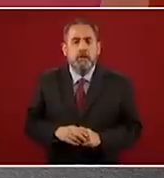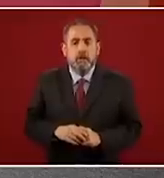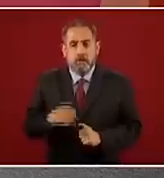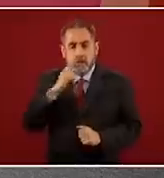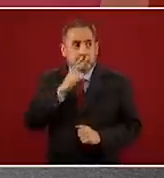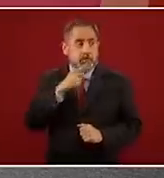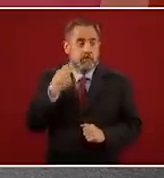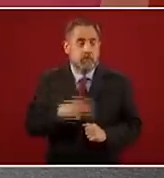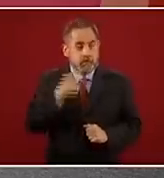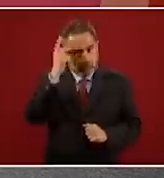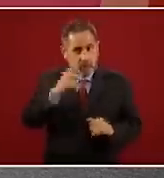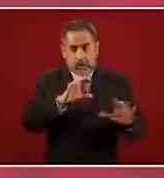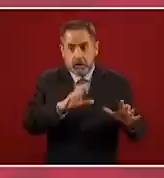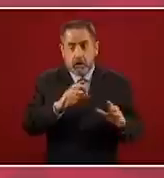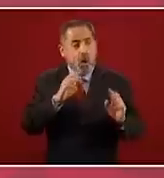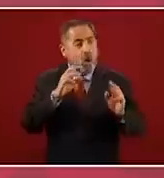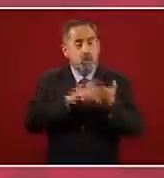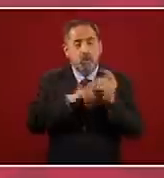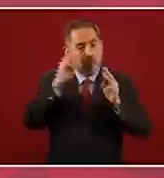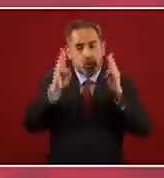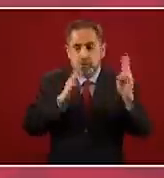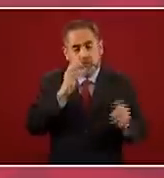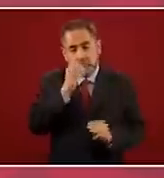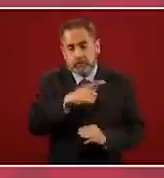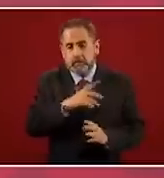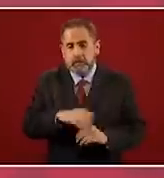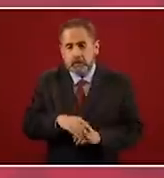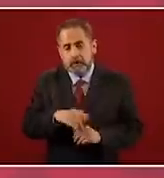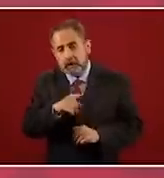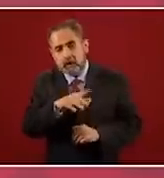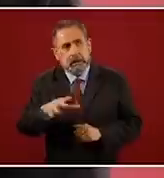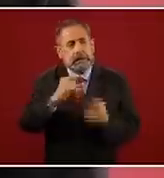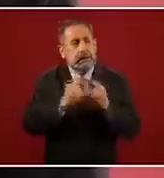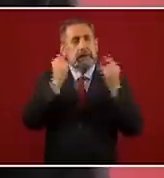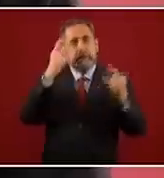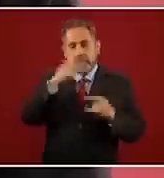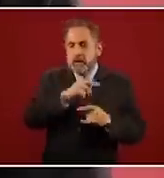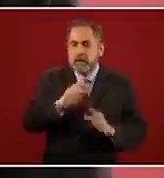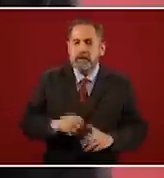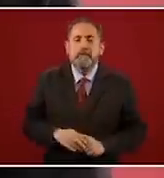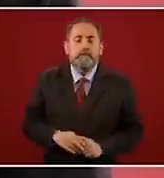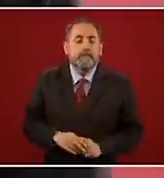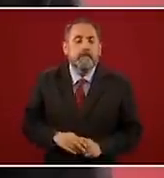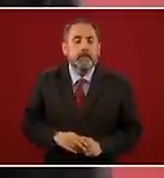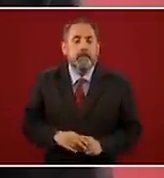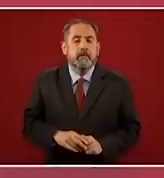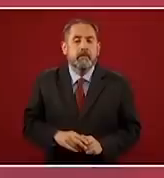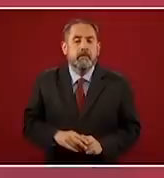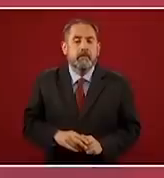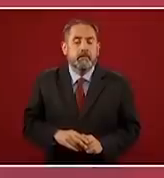porque es patrimonio del pueblo, es un museo. Aquí está toda la historia de México,